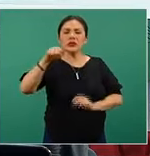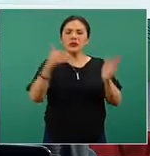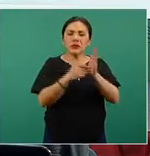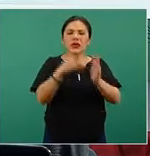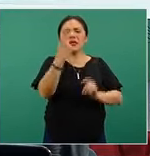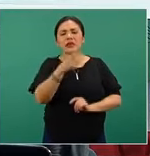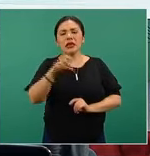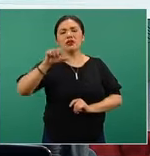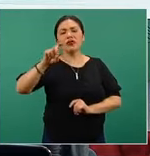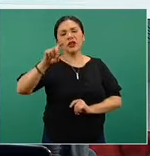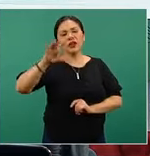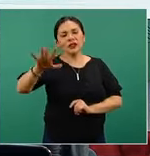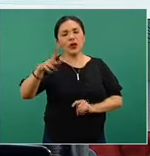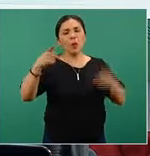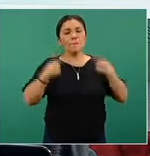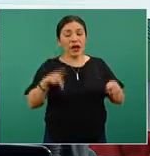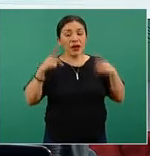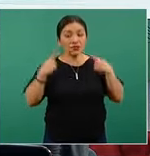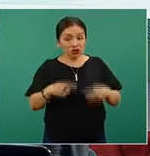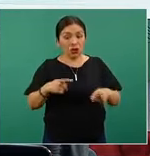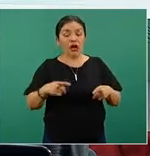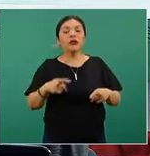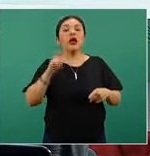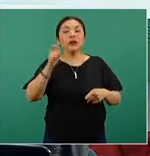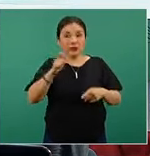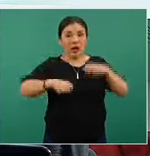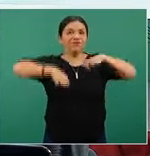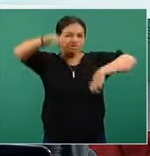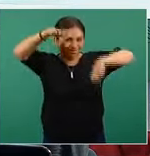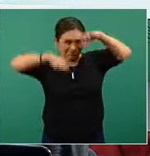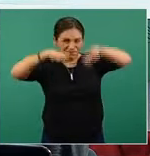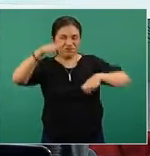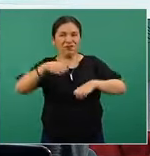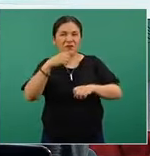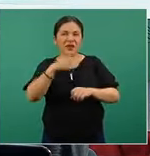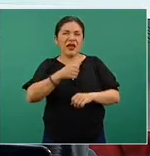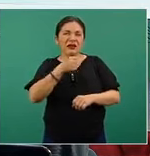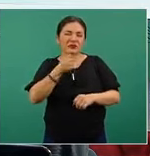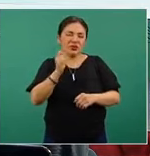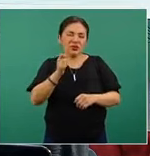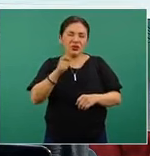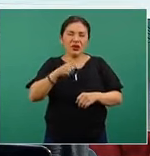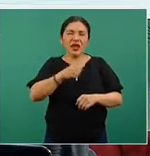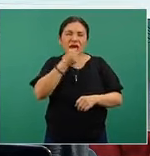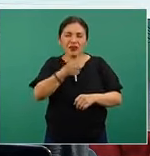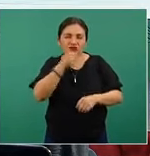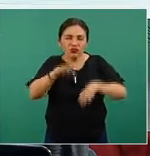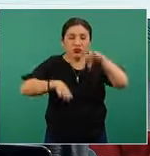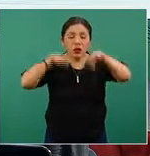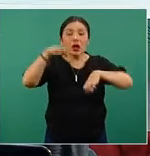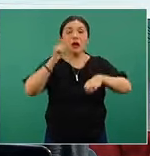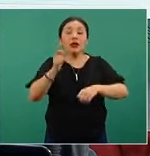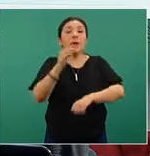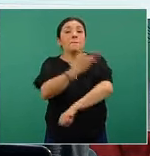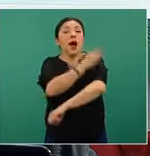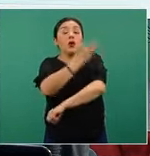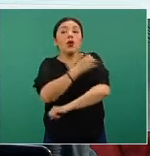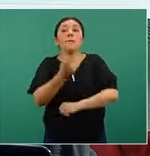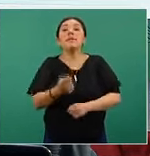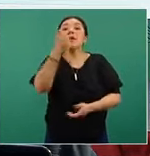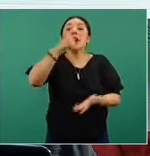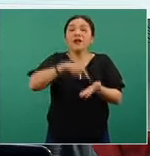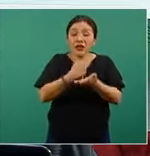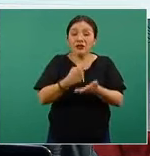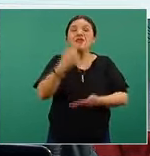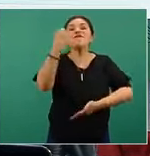mil 135 personas adultas mayores que ya han sido vacunadas por primera vez y que les hace o